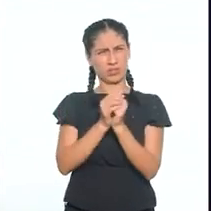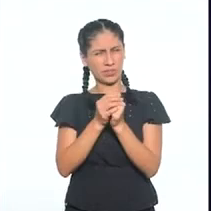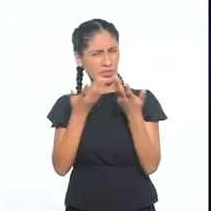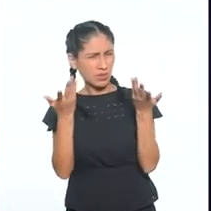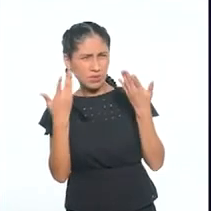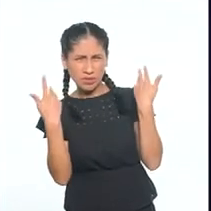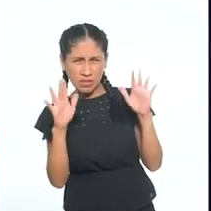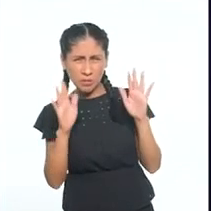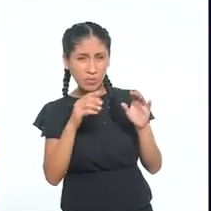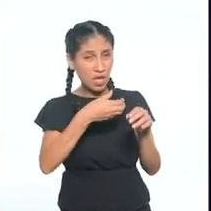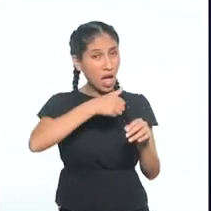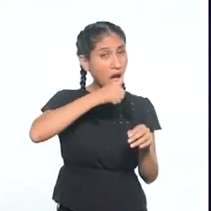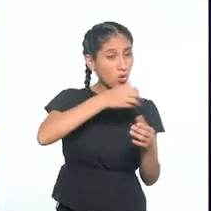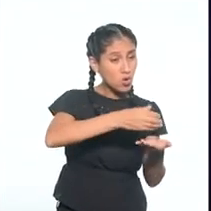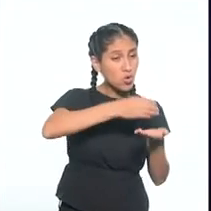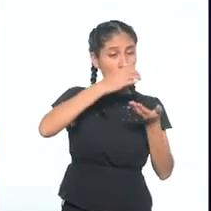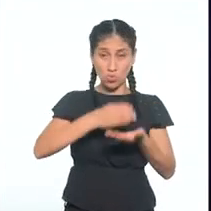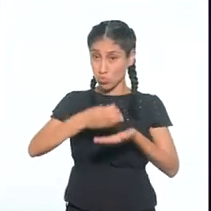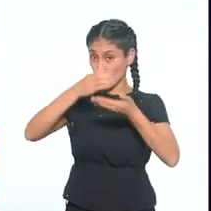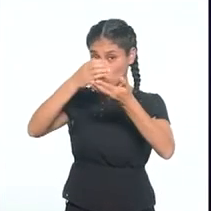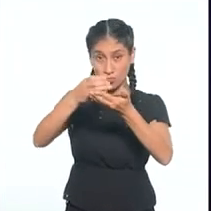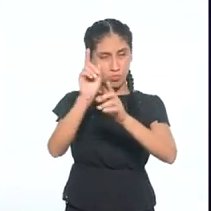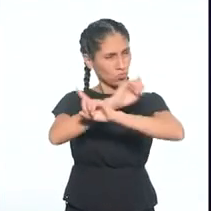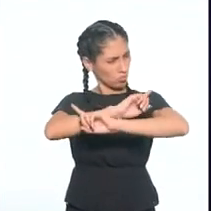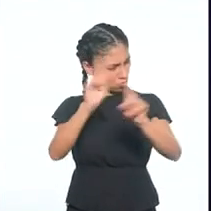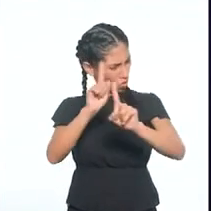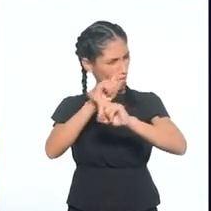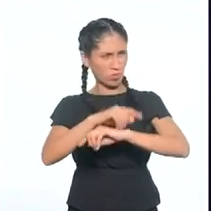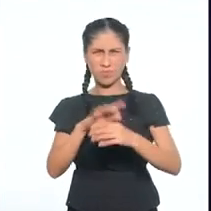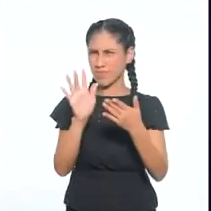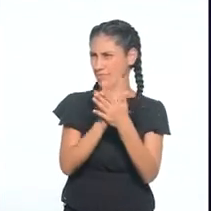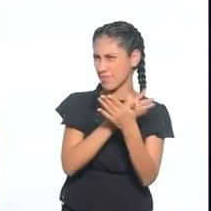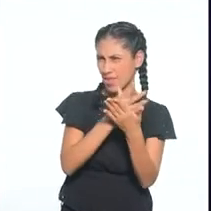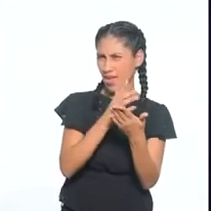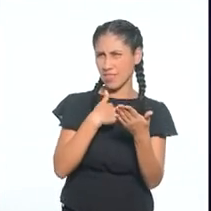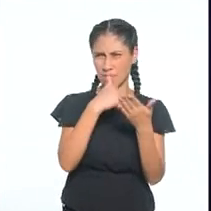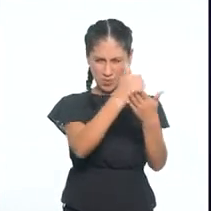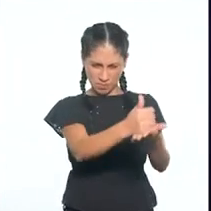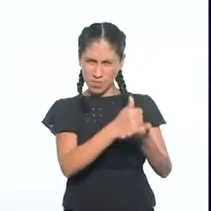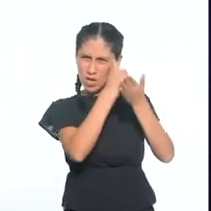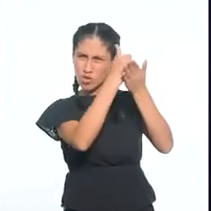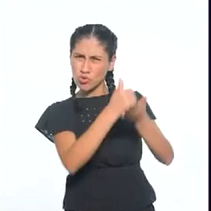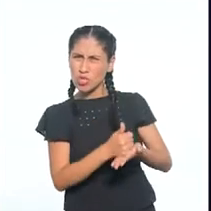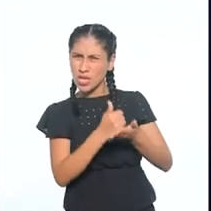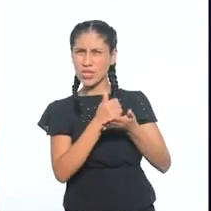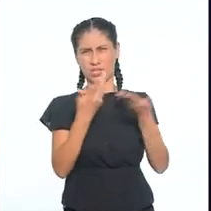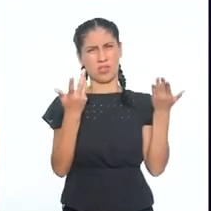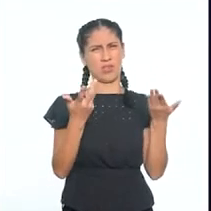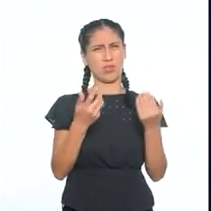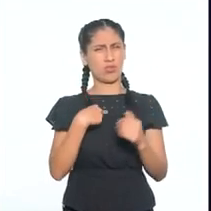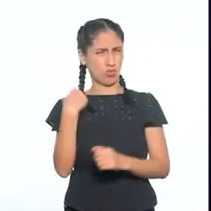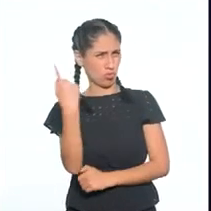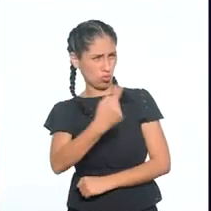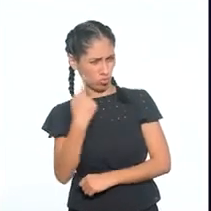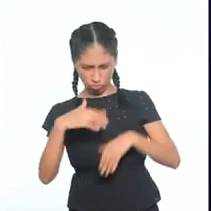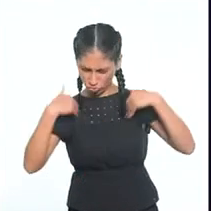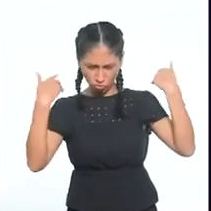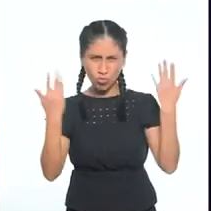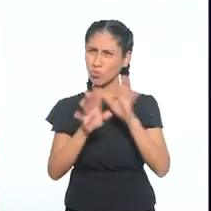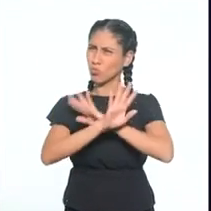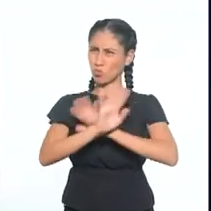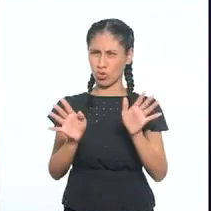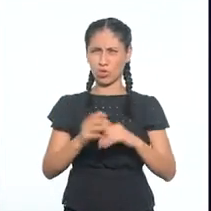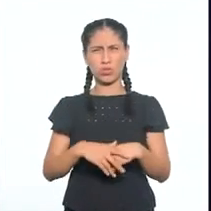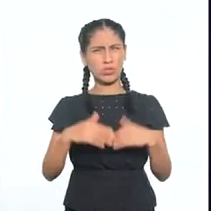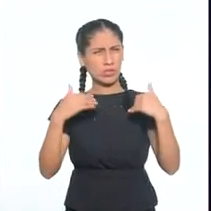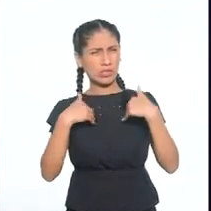aunque la hubiera no te bajaría a tomar agua nadie me ayudaría a subirte otra vez y yo solo no puedo